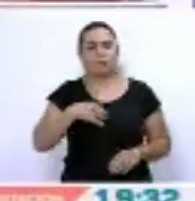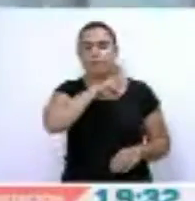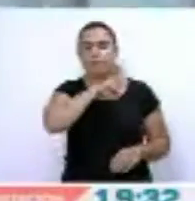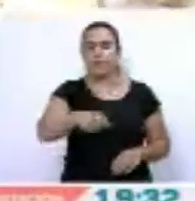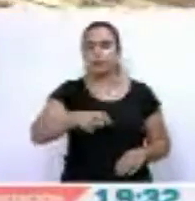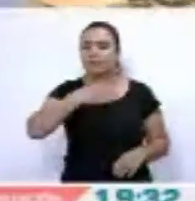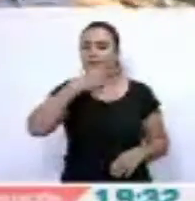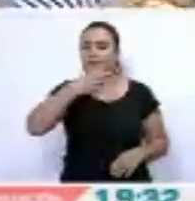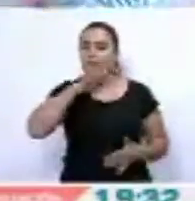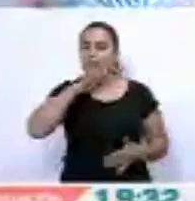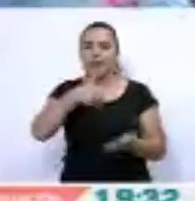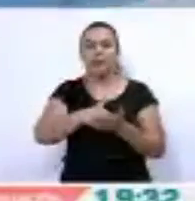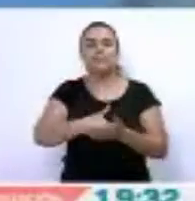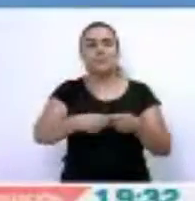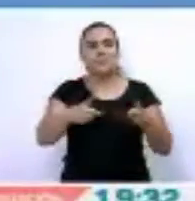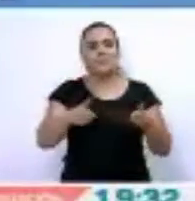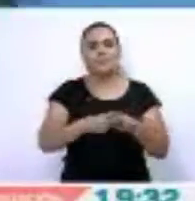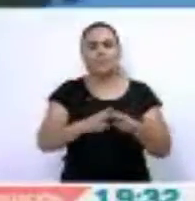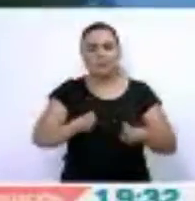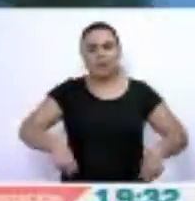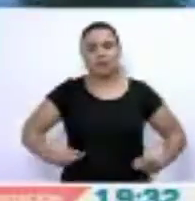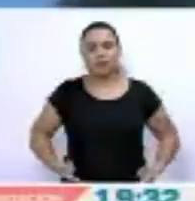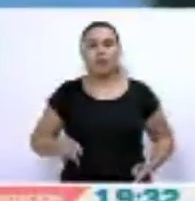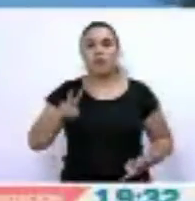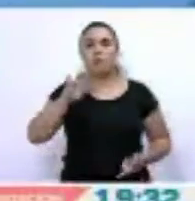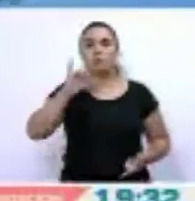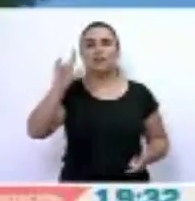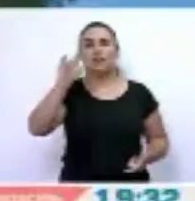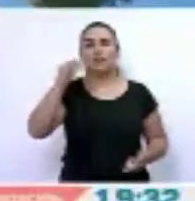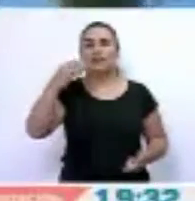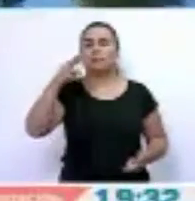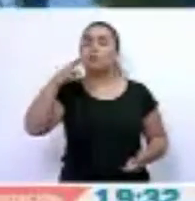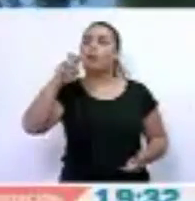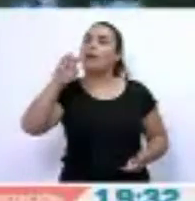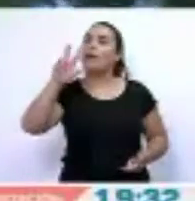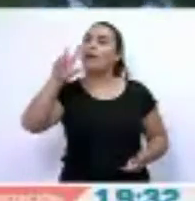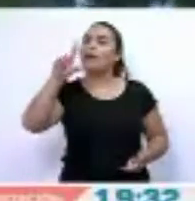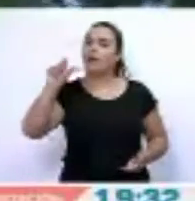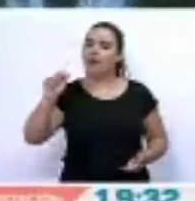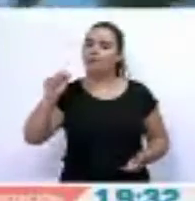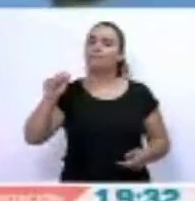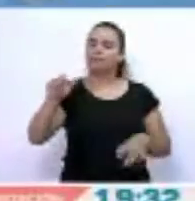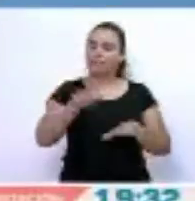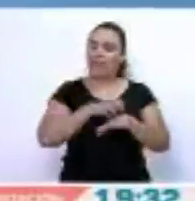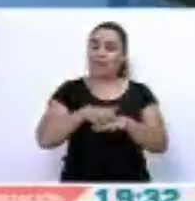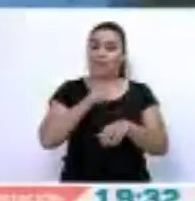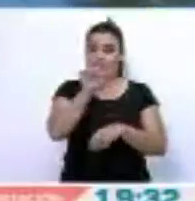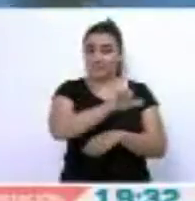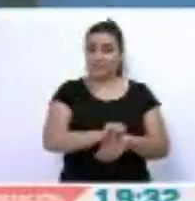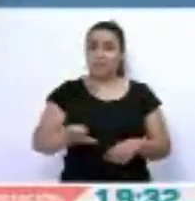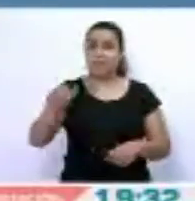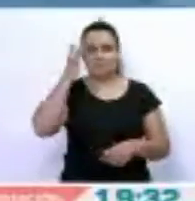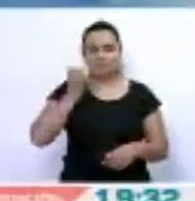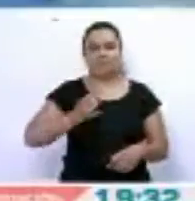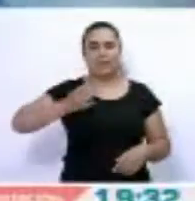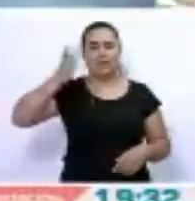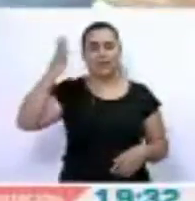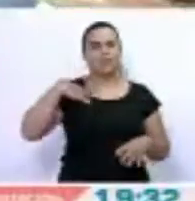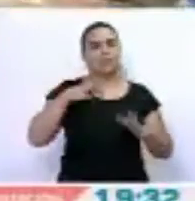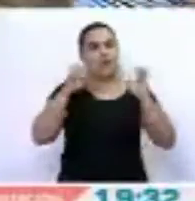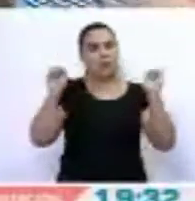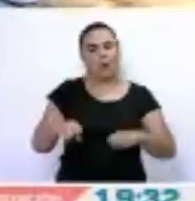tarde hasta esta piscina natural de Villas Buenas de Gata, en la ribera de Gata, porque si a lo largo de la semana hemos conocido la iniciativa, esos acuerdos